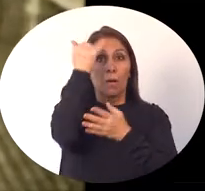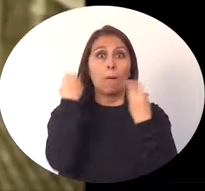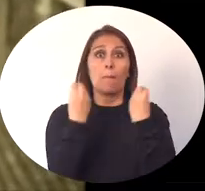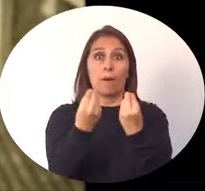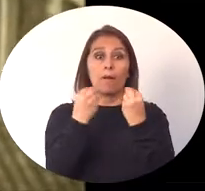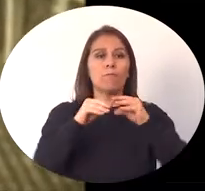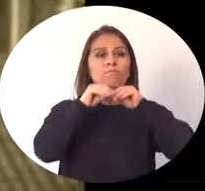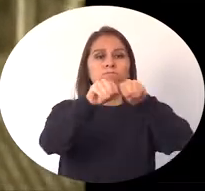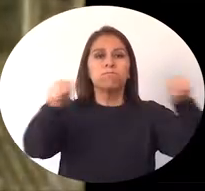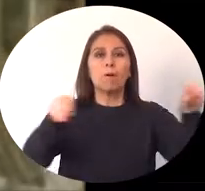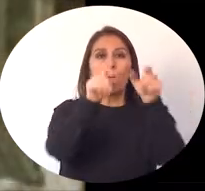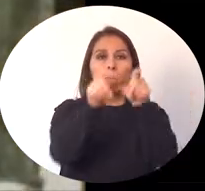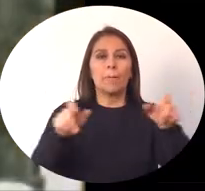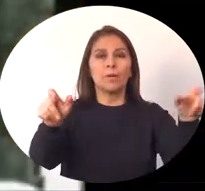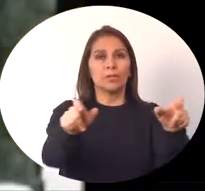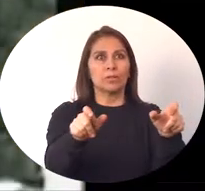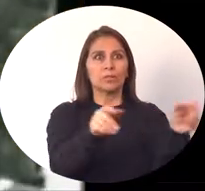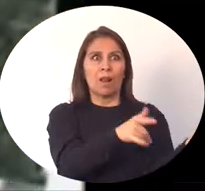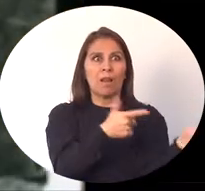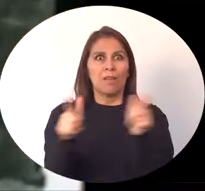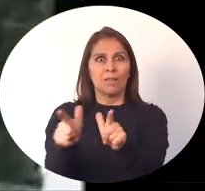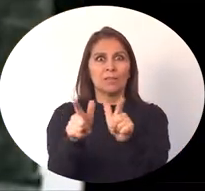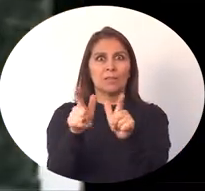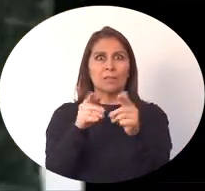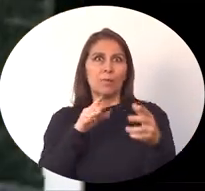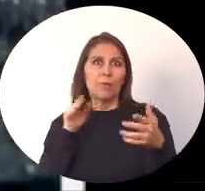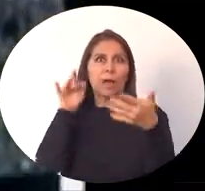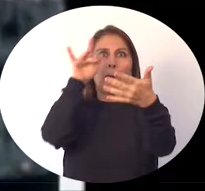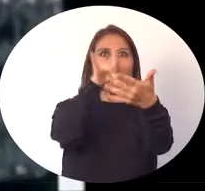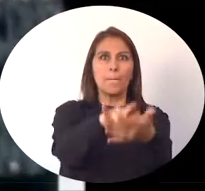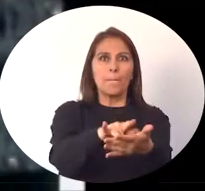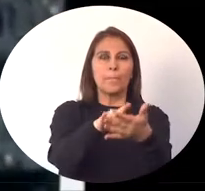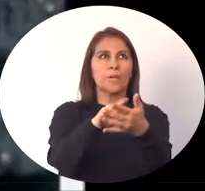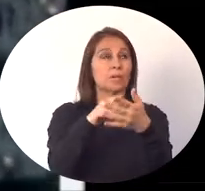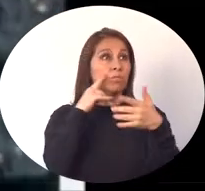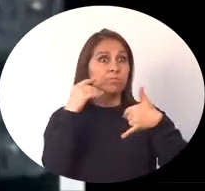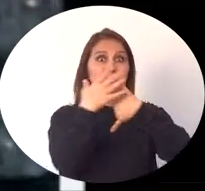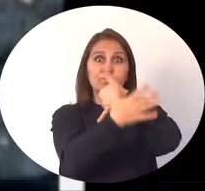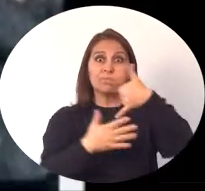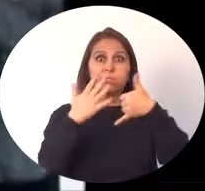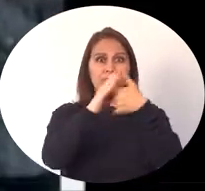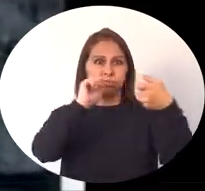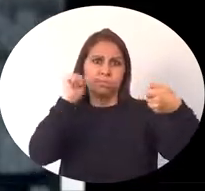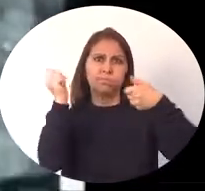fuera capaz de formar ciudadanos preparados para un país cambiante.